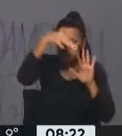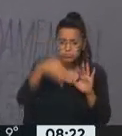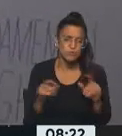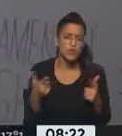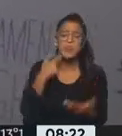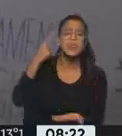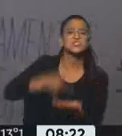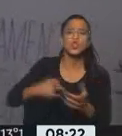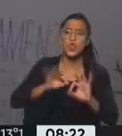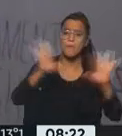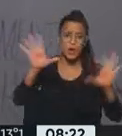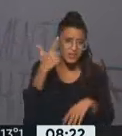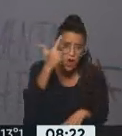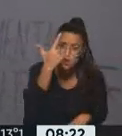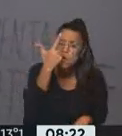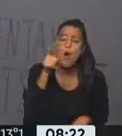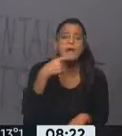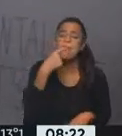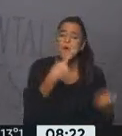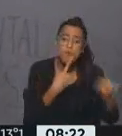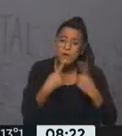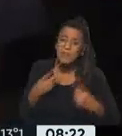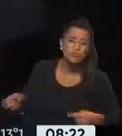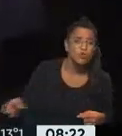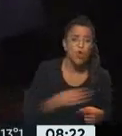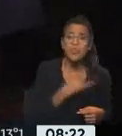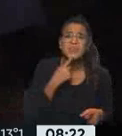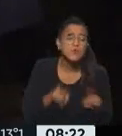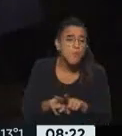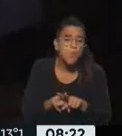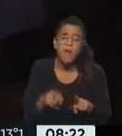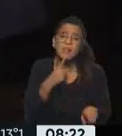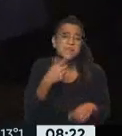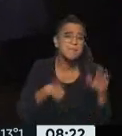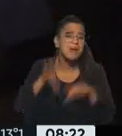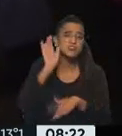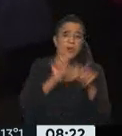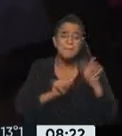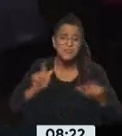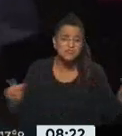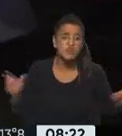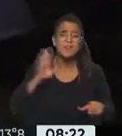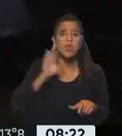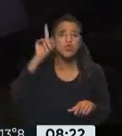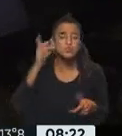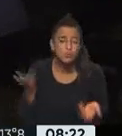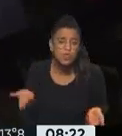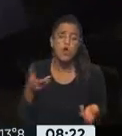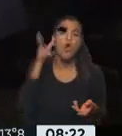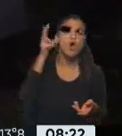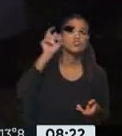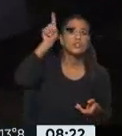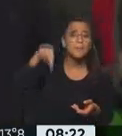es una decisión democrática todas las encuestas dicen lo mismo que la mayoría de las personas en los eeuu un